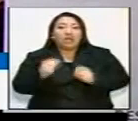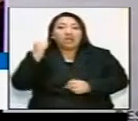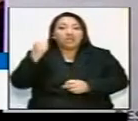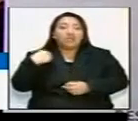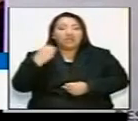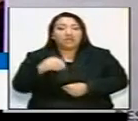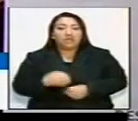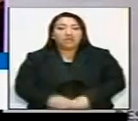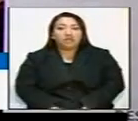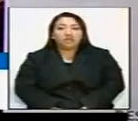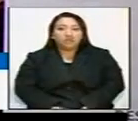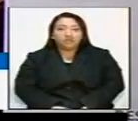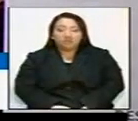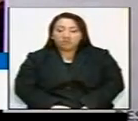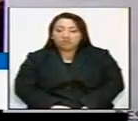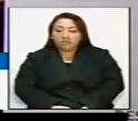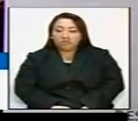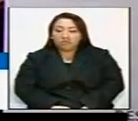reformas,